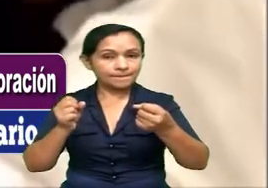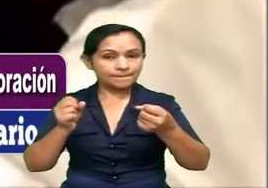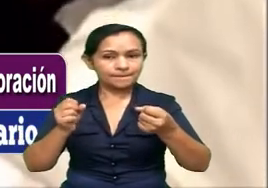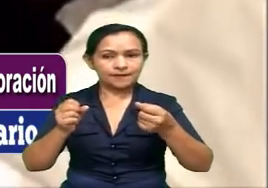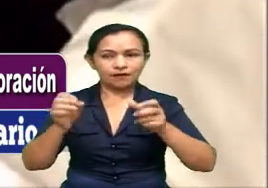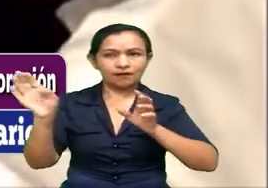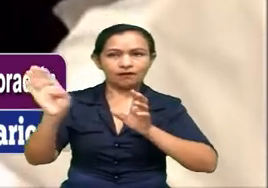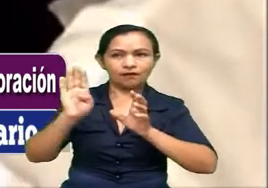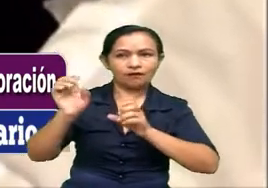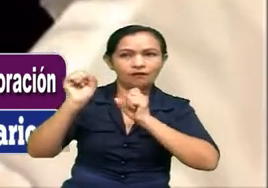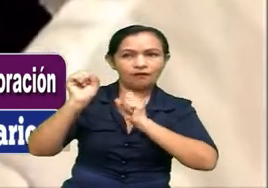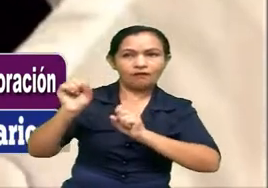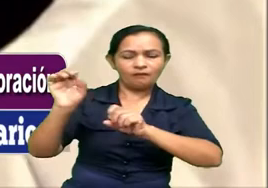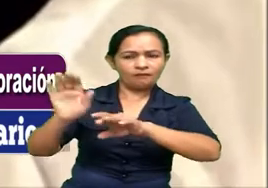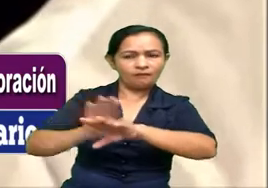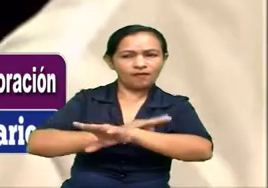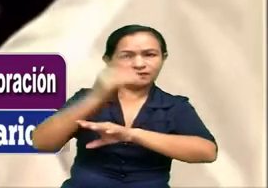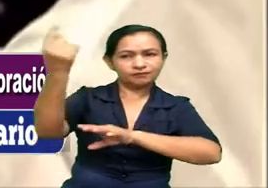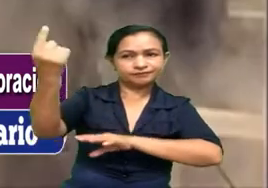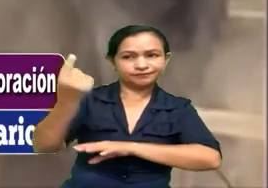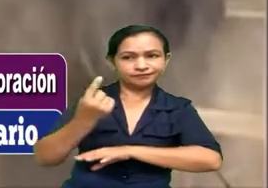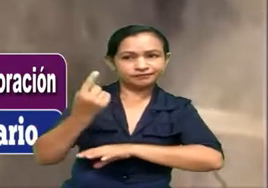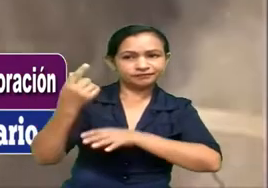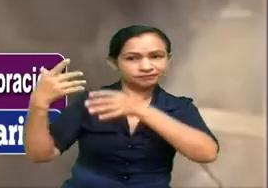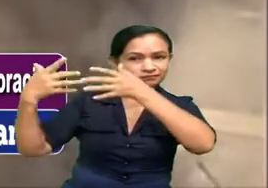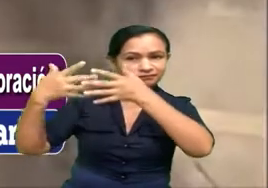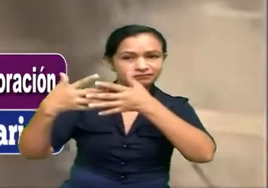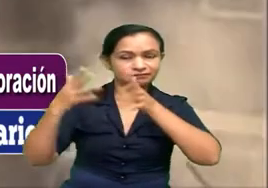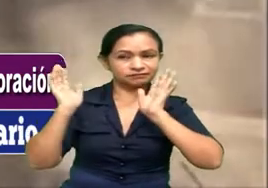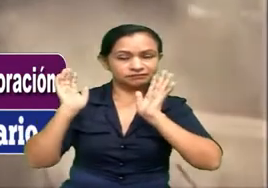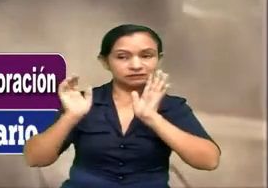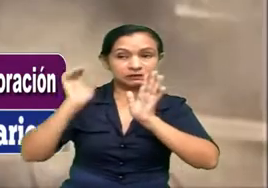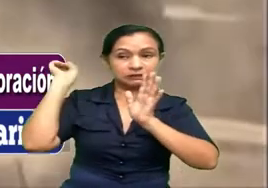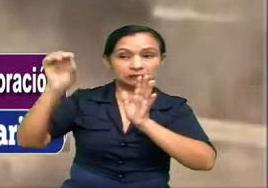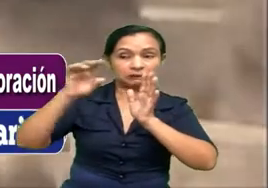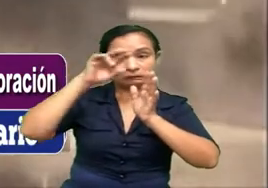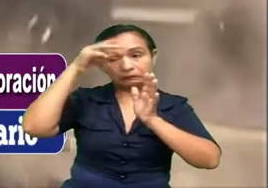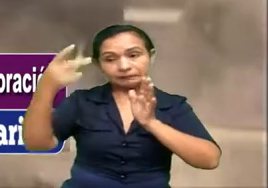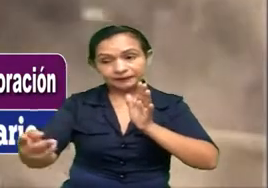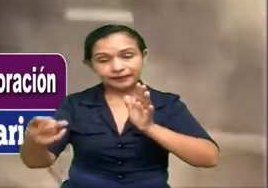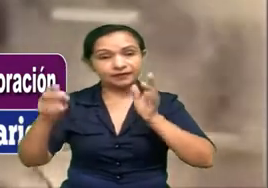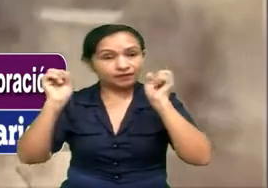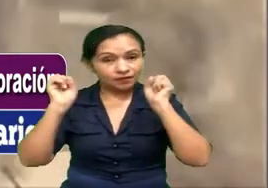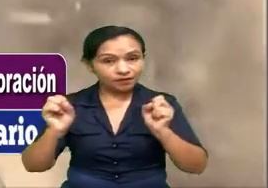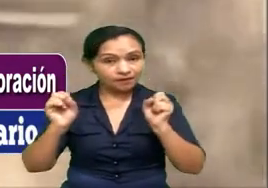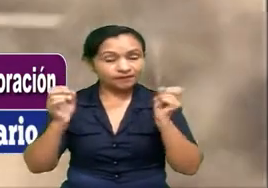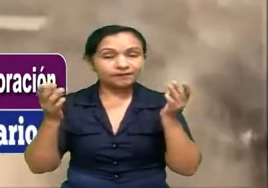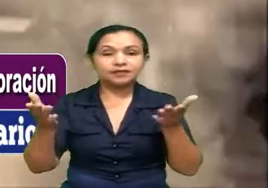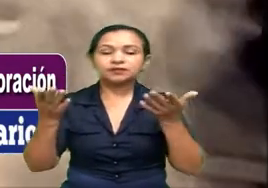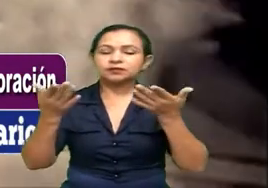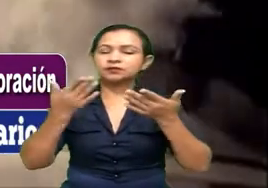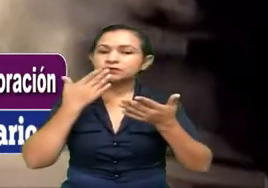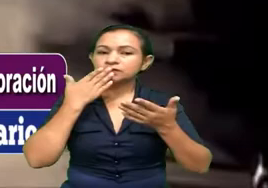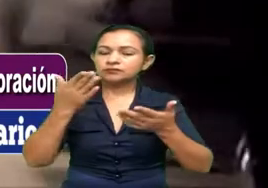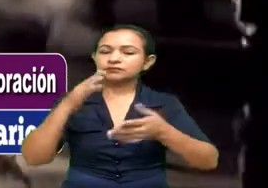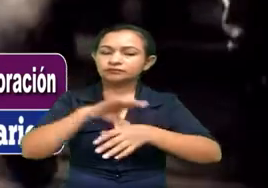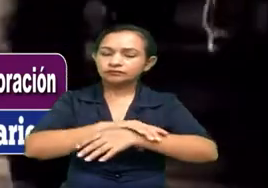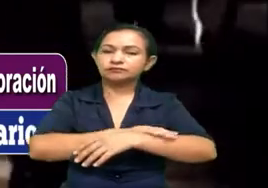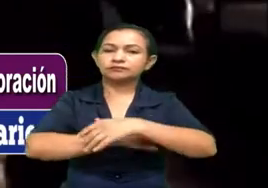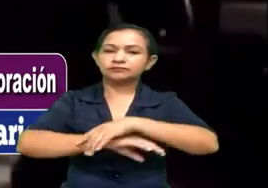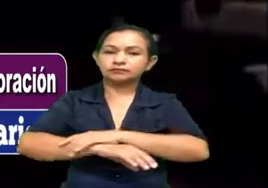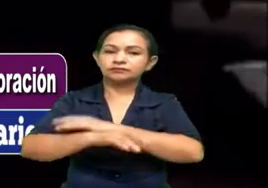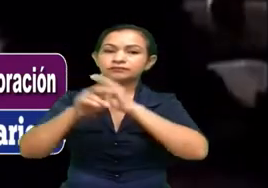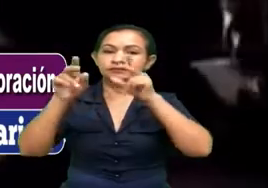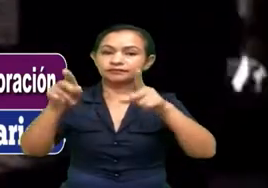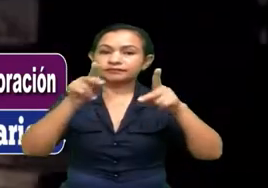chele invasor y derribarlo. Pues eso es el heroísmo de nuestra gente, es